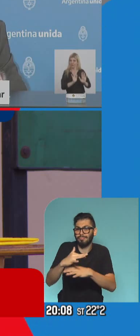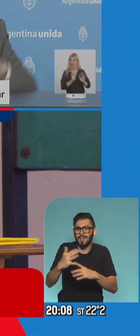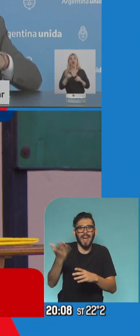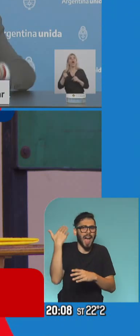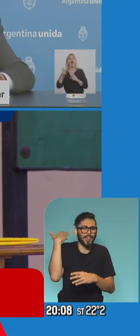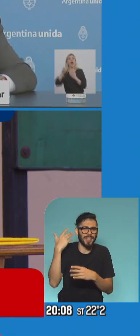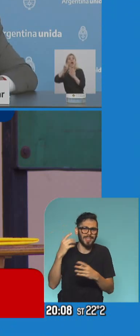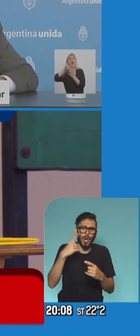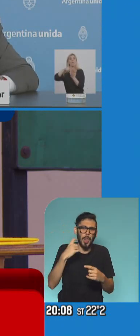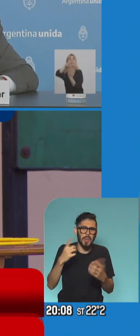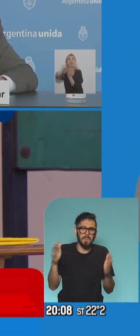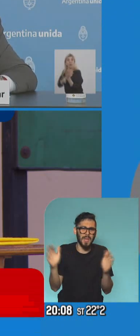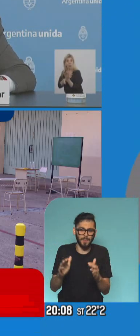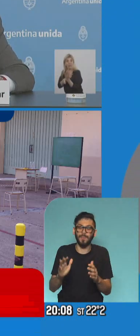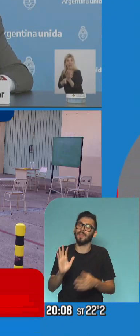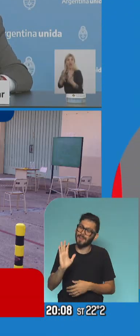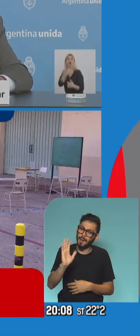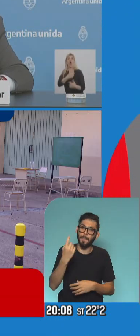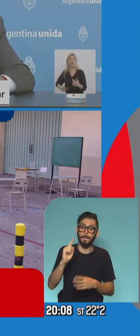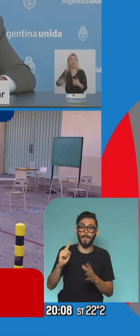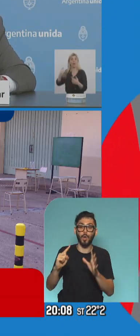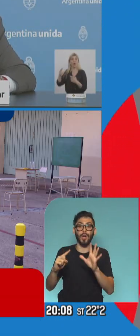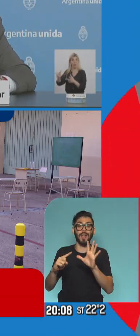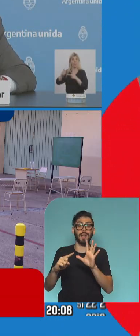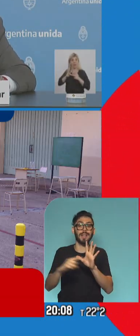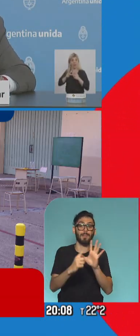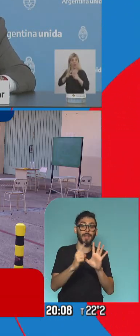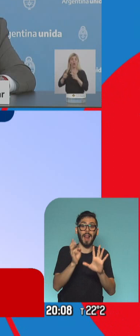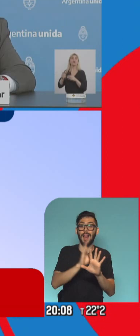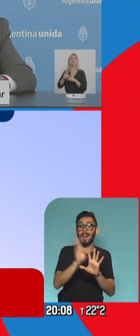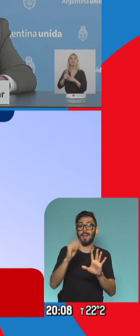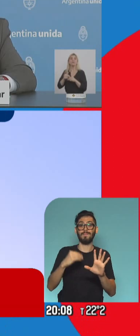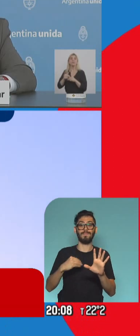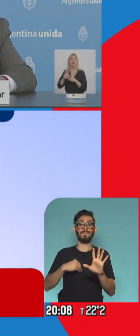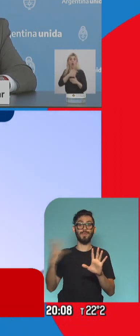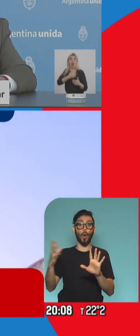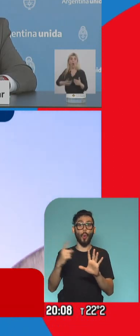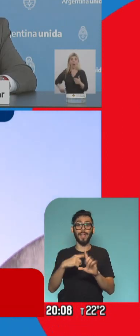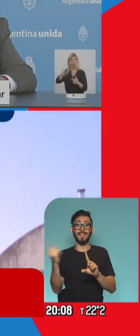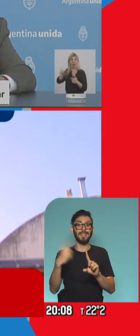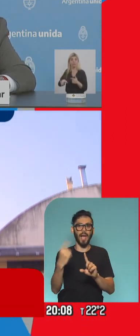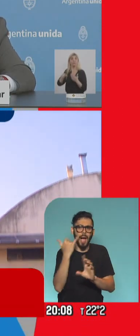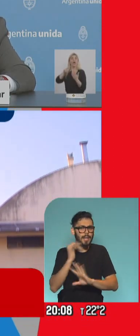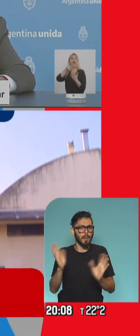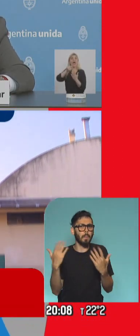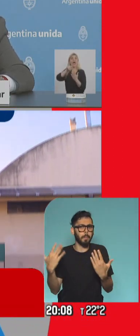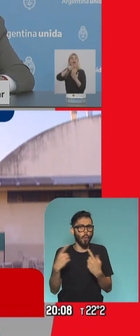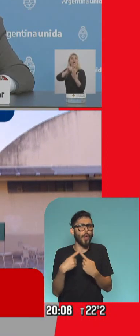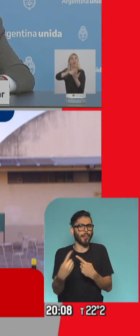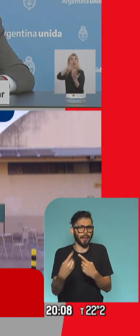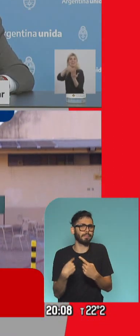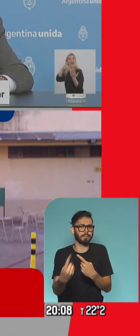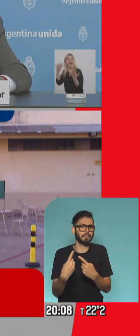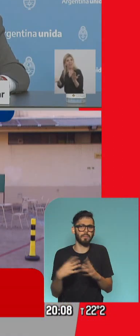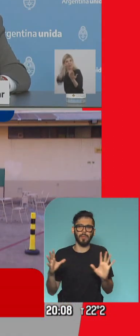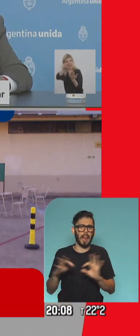No, pero bueno, sobre todo en el pasaje, si querés, de la provincia a la ciudad, de la ciudad a la provincia, bueno, ya se puede, ya se oficializa que se puede